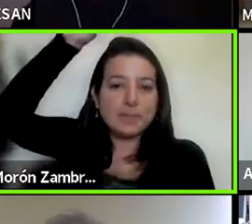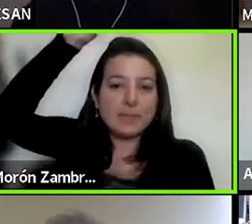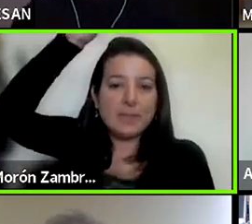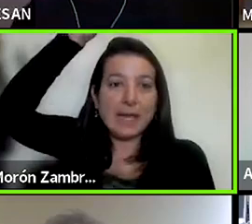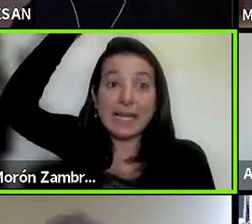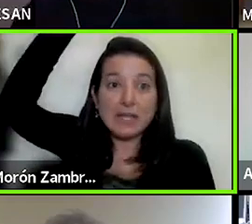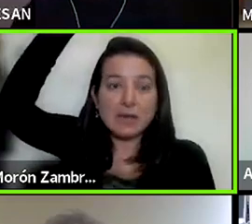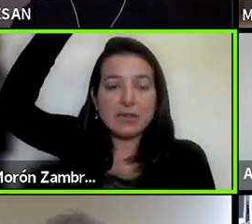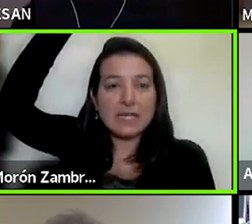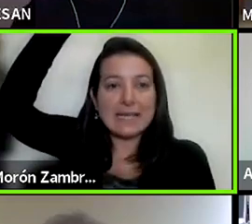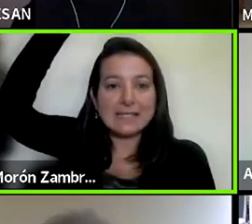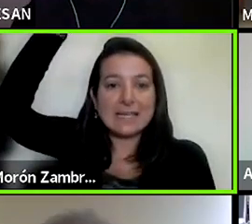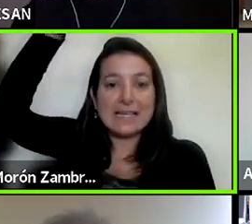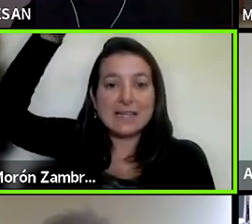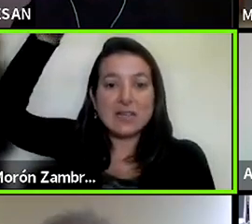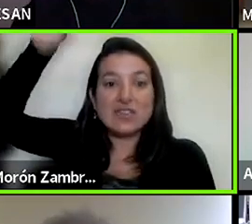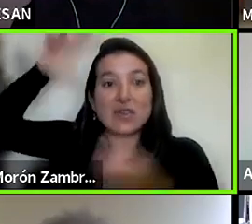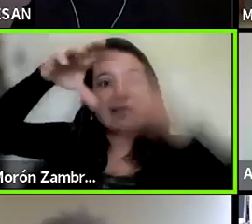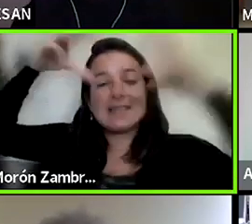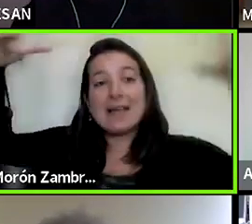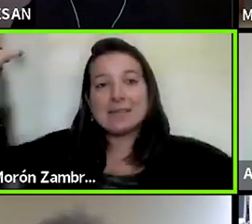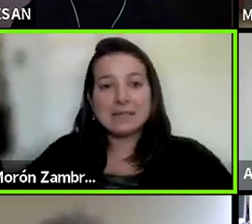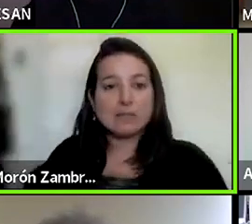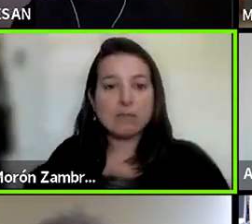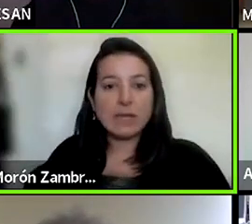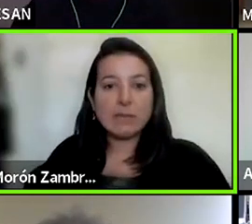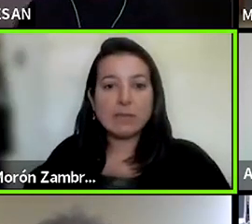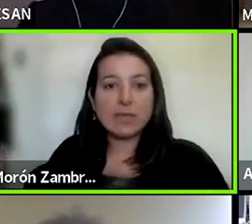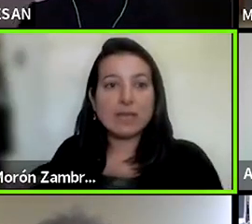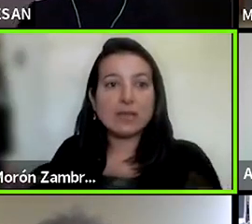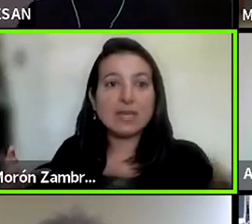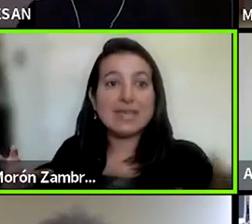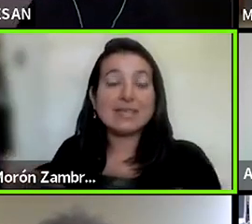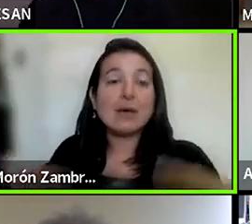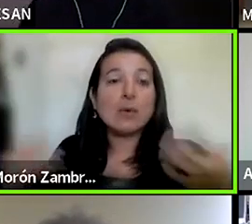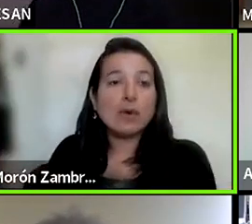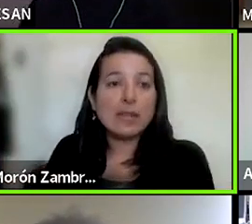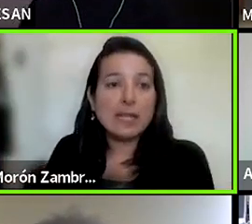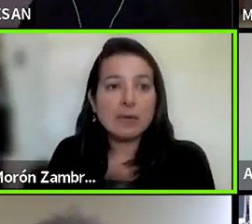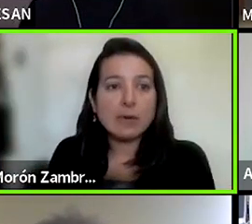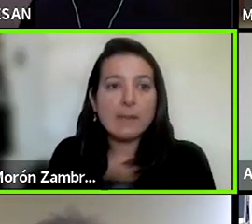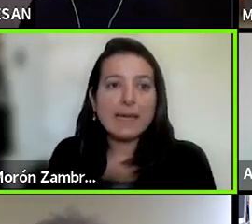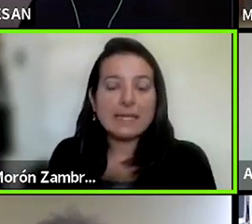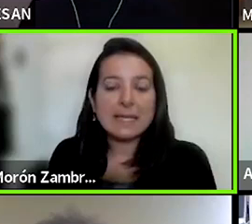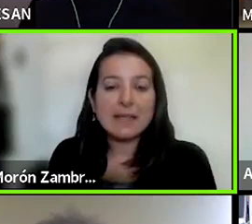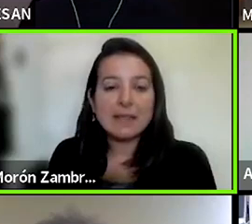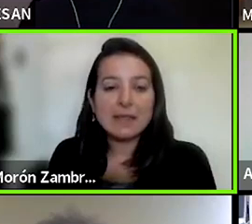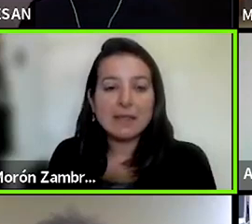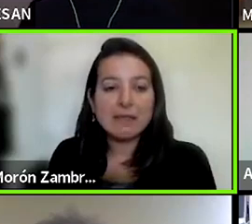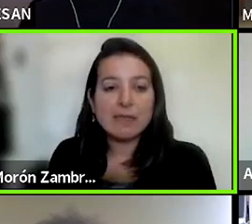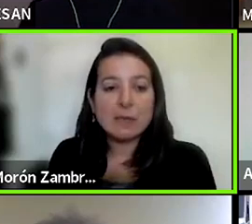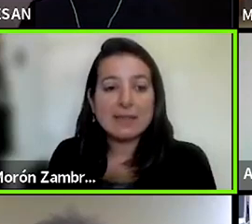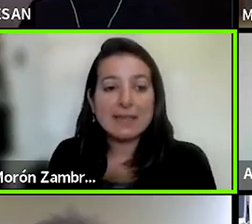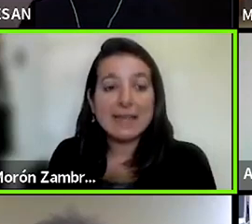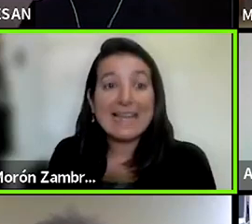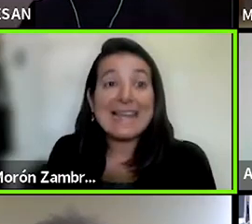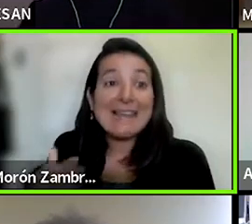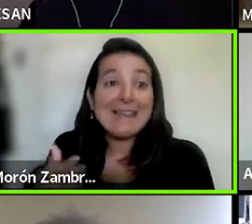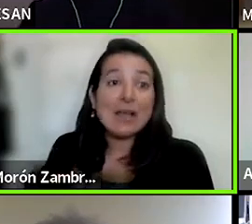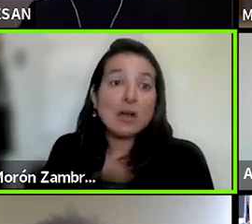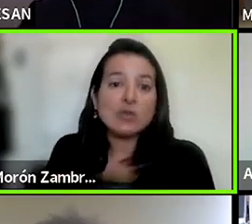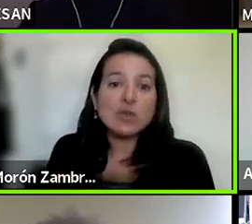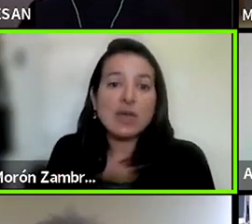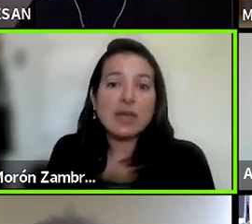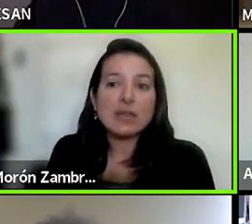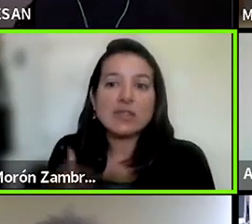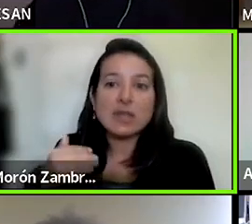arriba donde nace el río sino que se hacen proyectos y se abordan las problemáticas de forma integral y